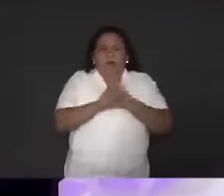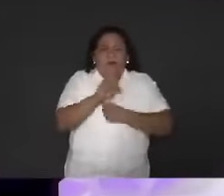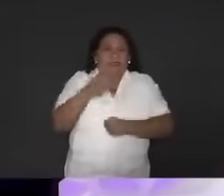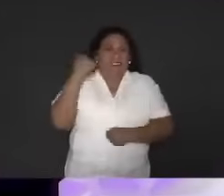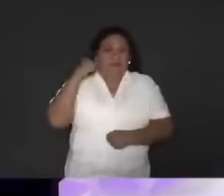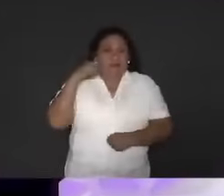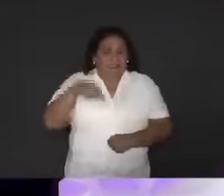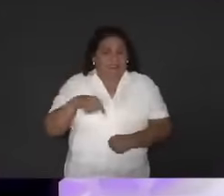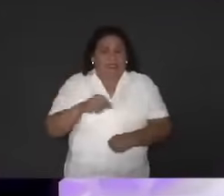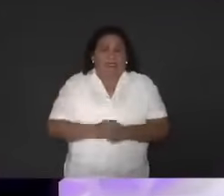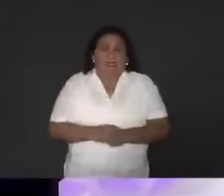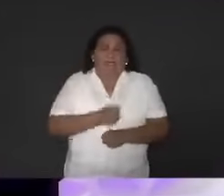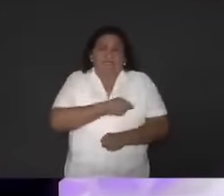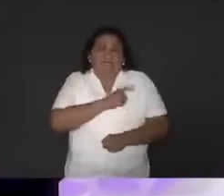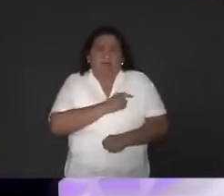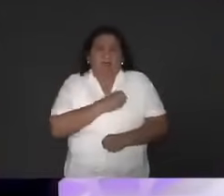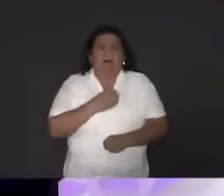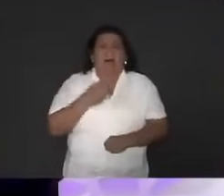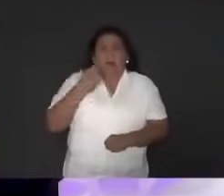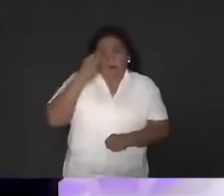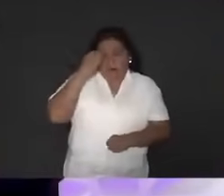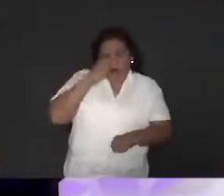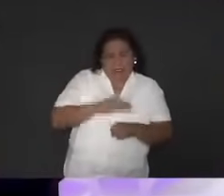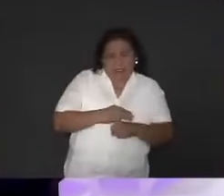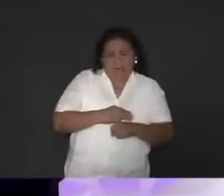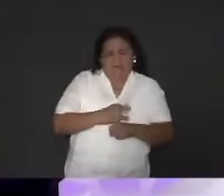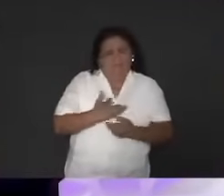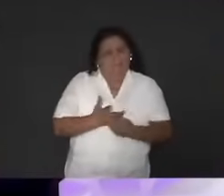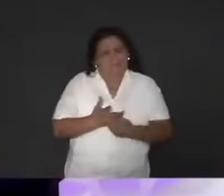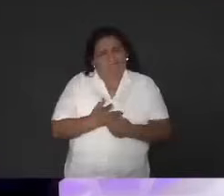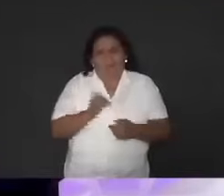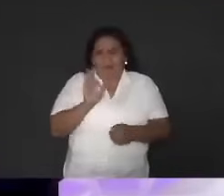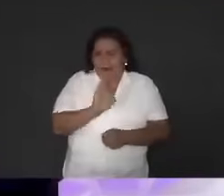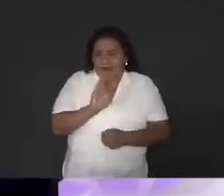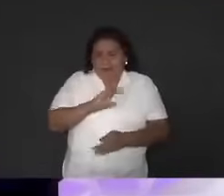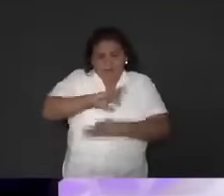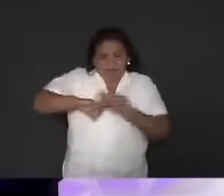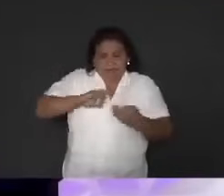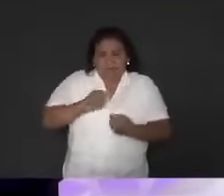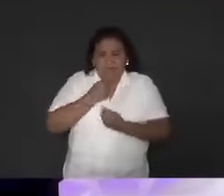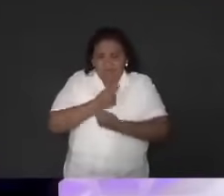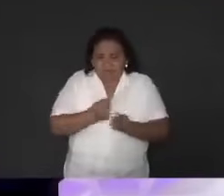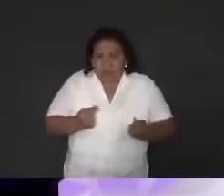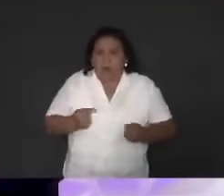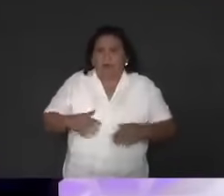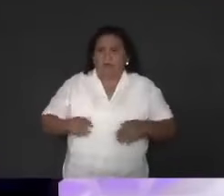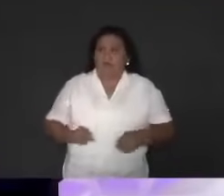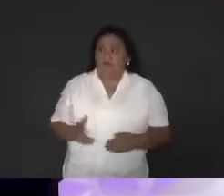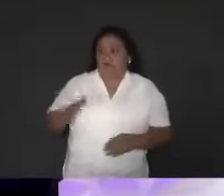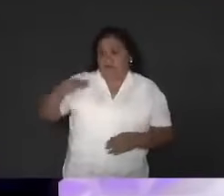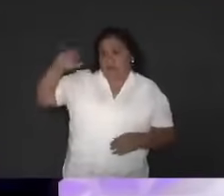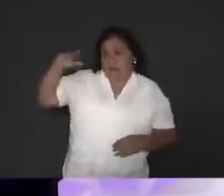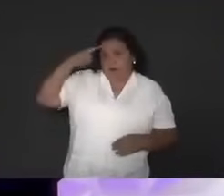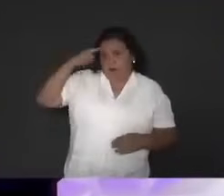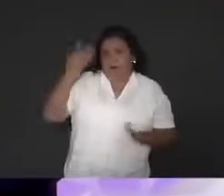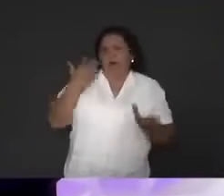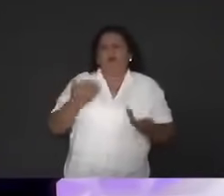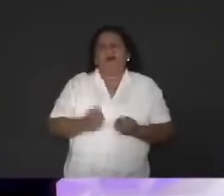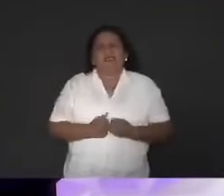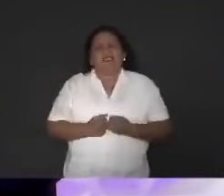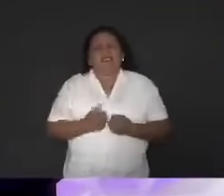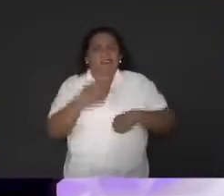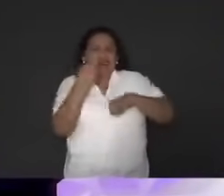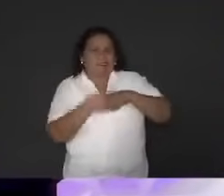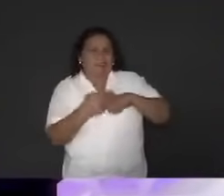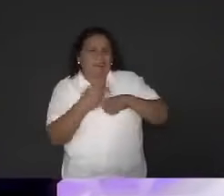de salud mental que afectan hoy en día a chicos y a grandes. La pregunta es, ¿qué política pública generará para atender los riesgos